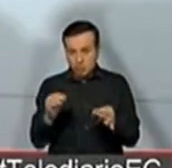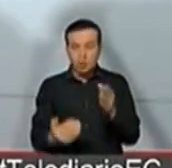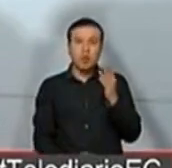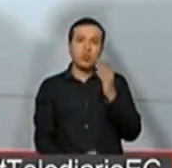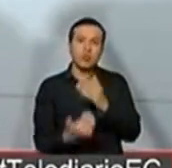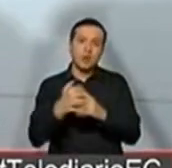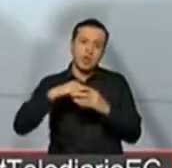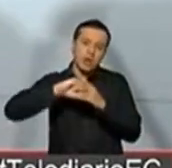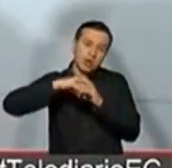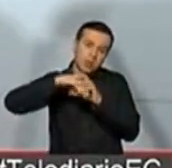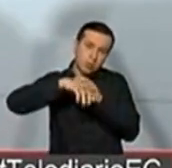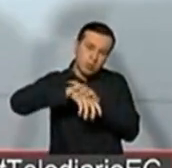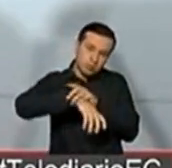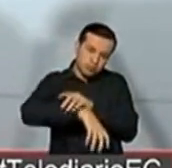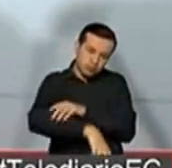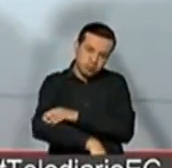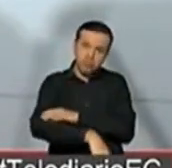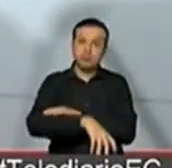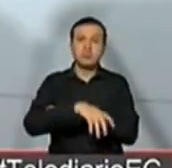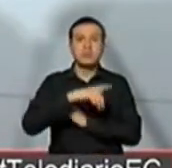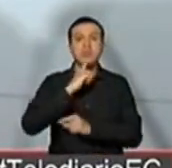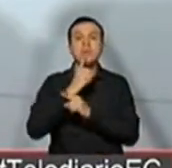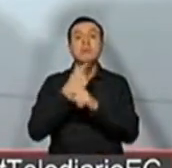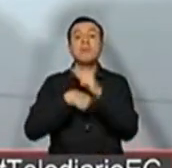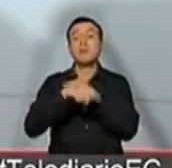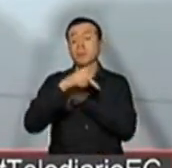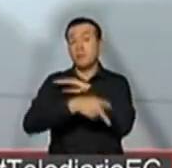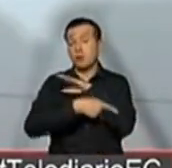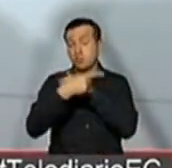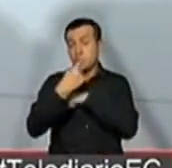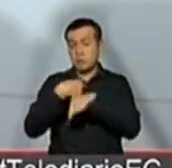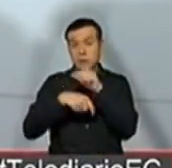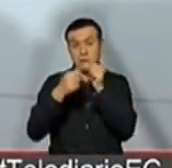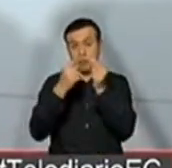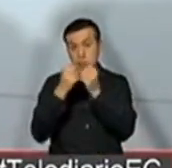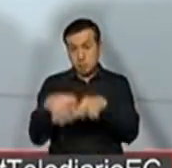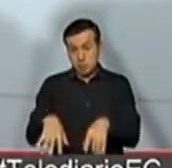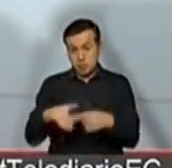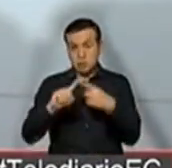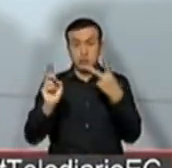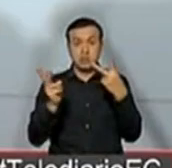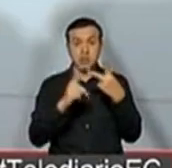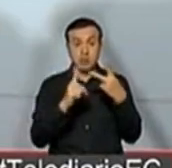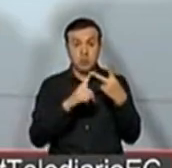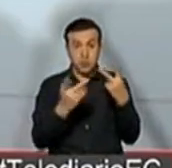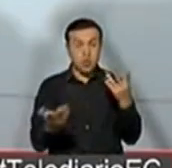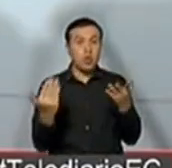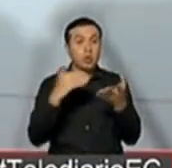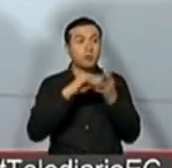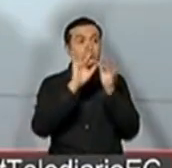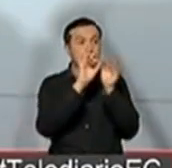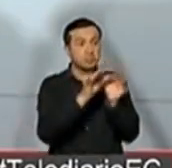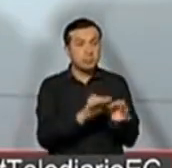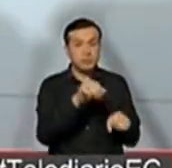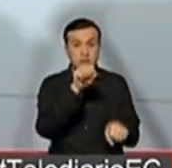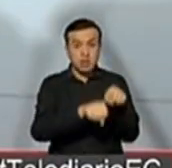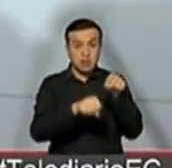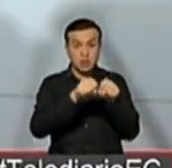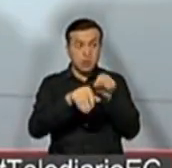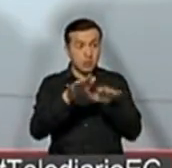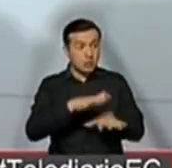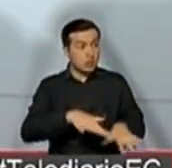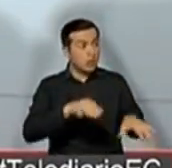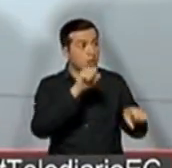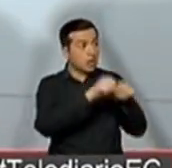nuevas perforaciones. Hemos dejado de vender petróleo, una pérdida. Segunda pérdida, reparar los pozos que